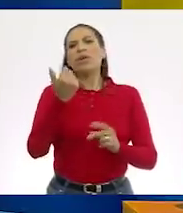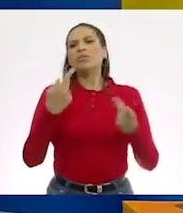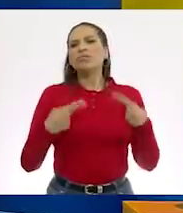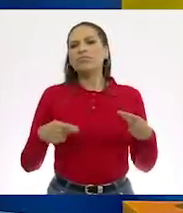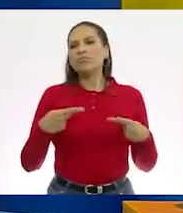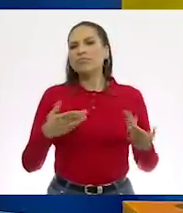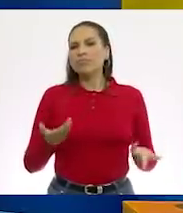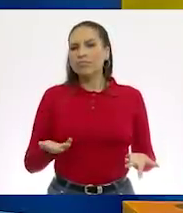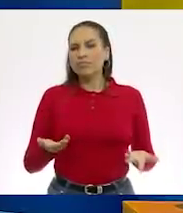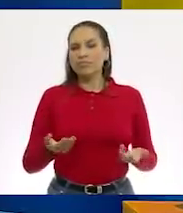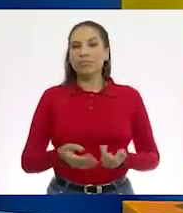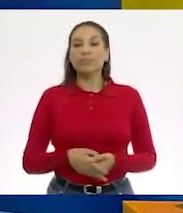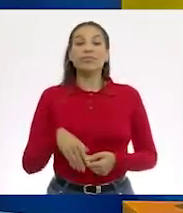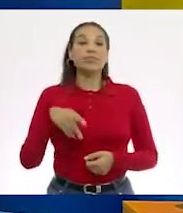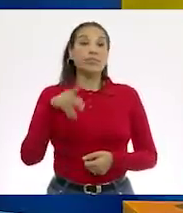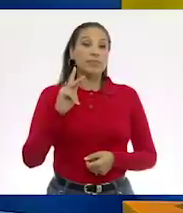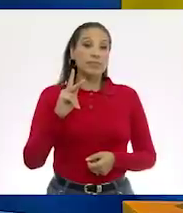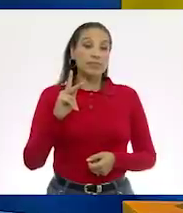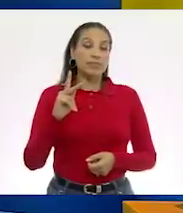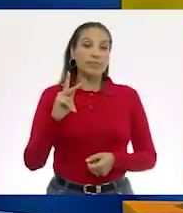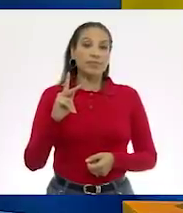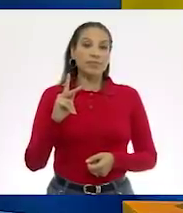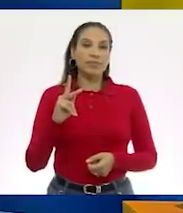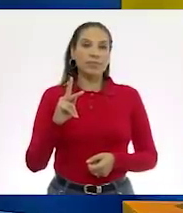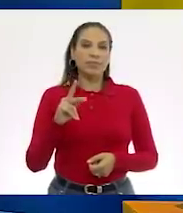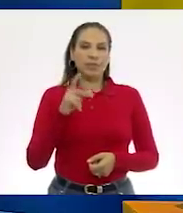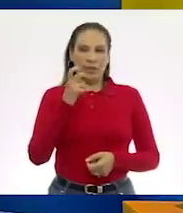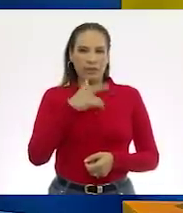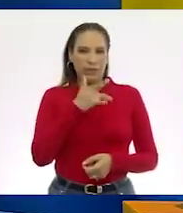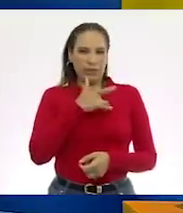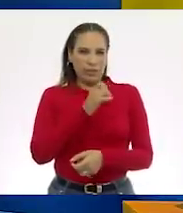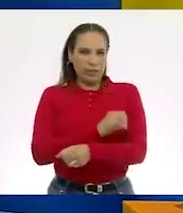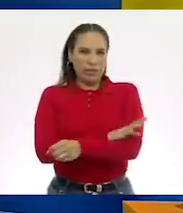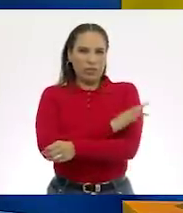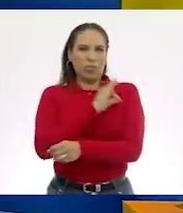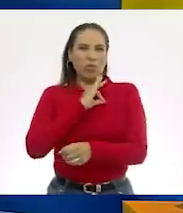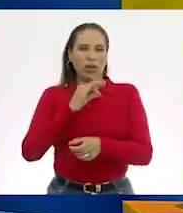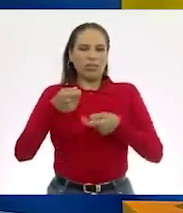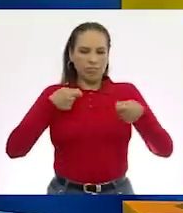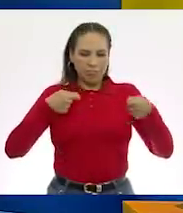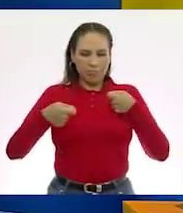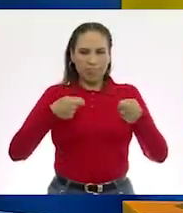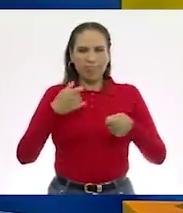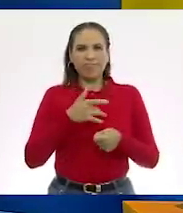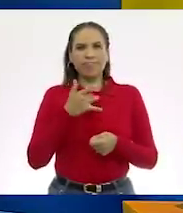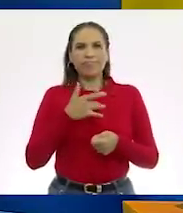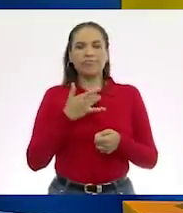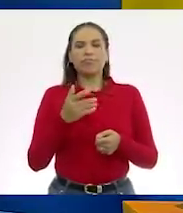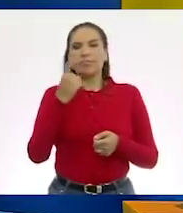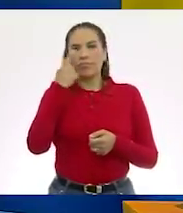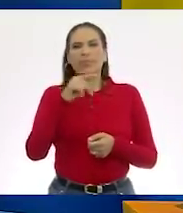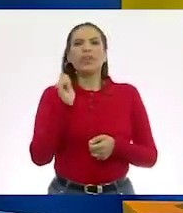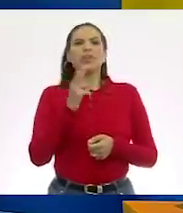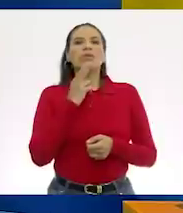personas. Pero dichas emociones pueden ser reguladas o manejadas para el bienestar de uno mismo o de